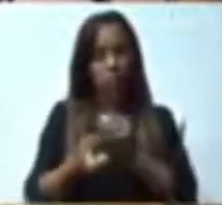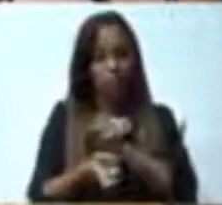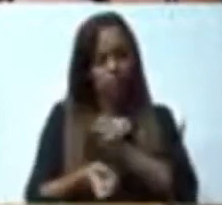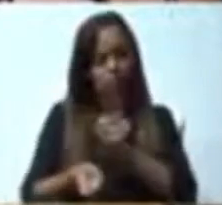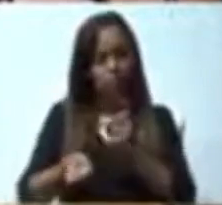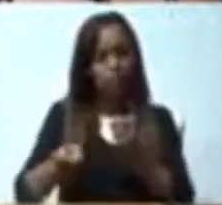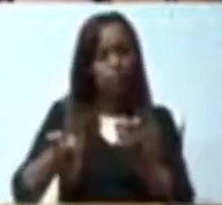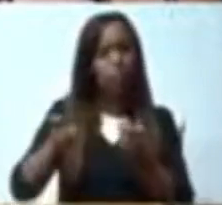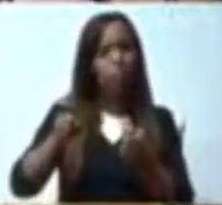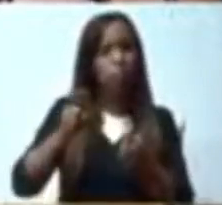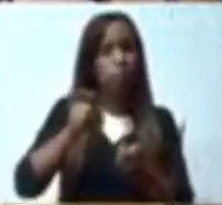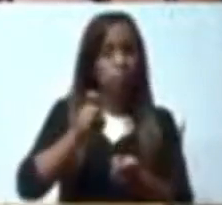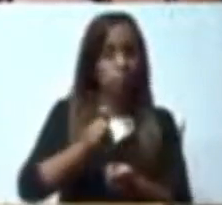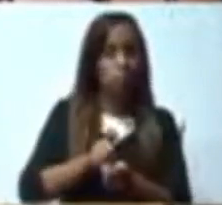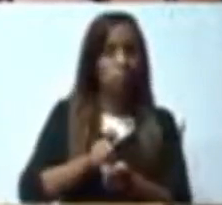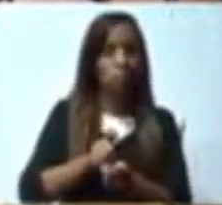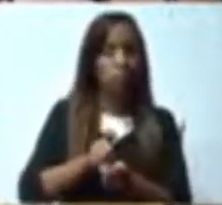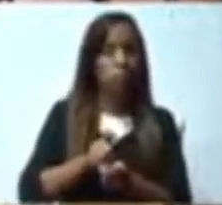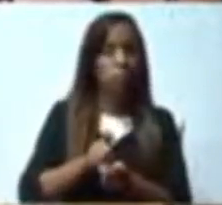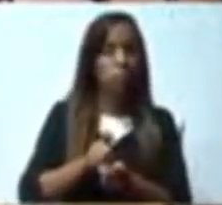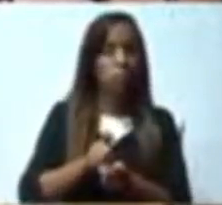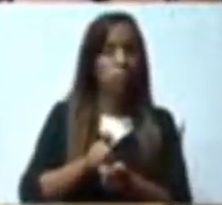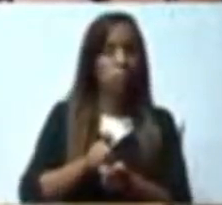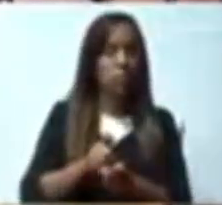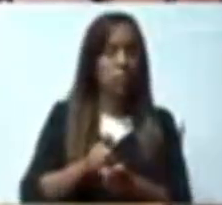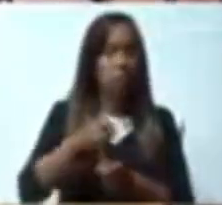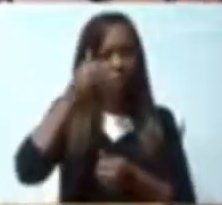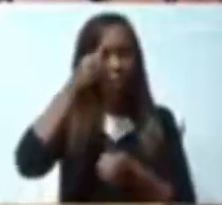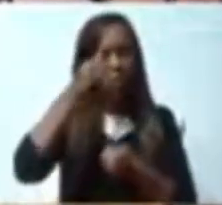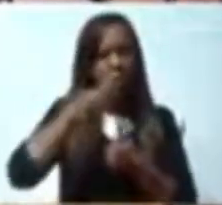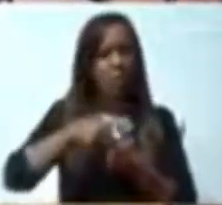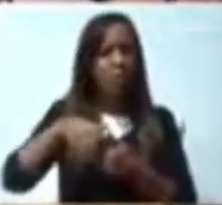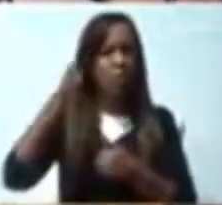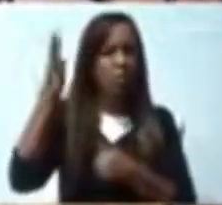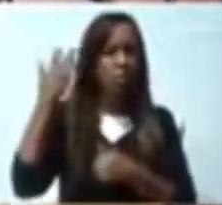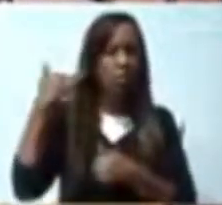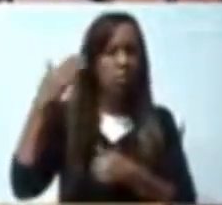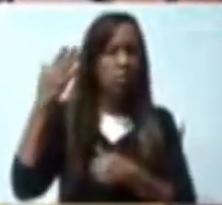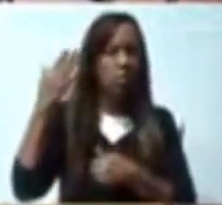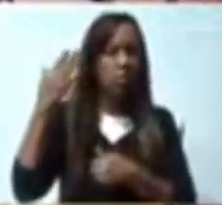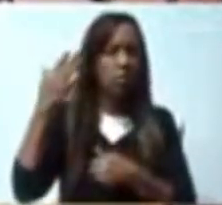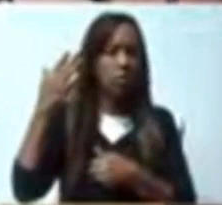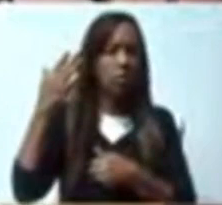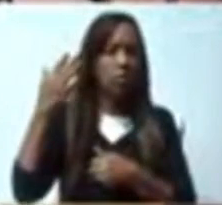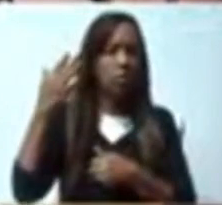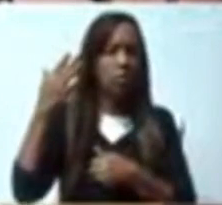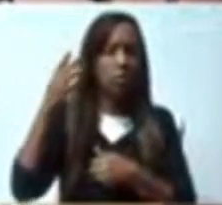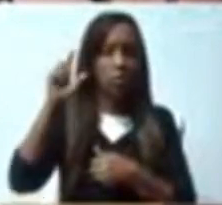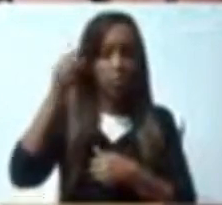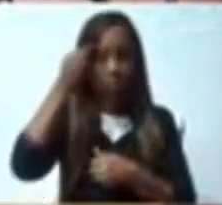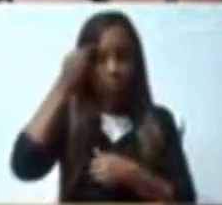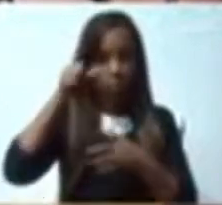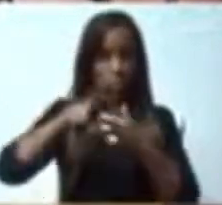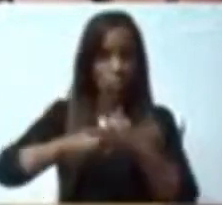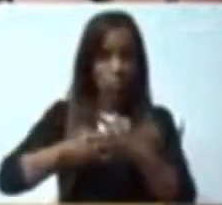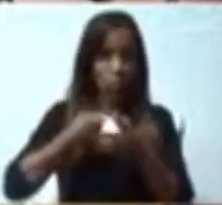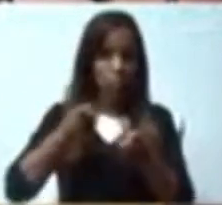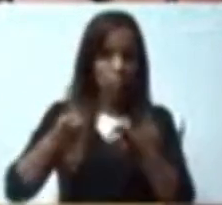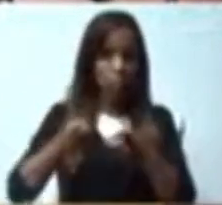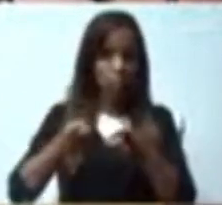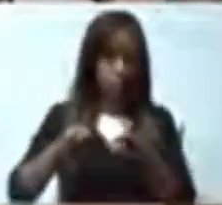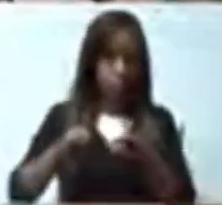principio del actual gobierno se intentó hacerla y los